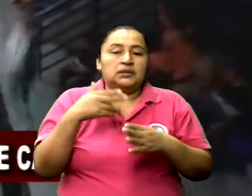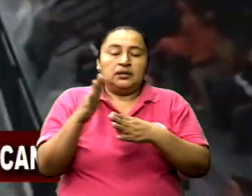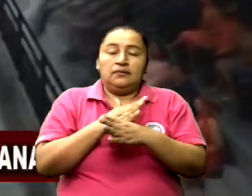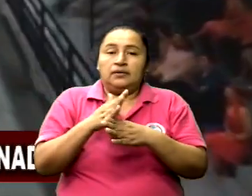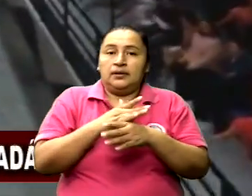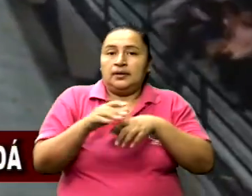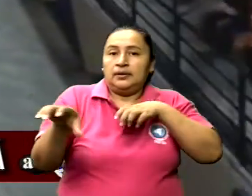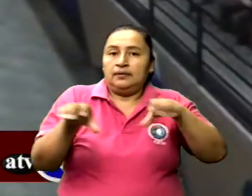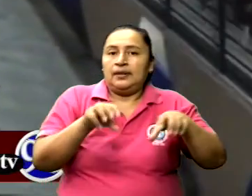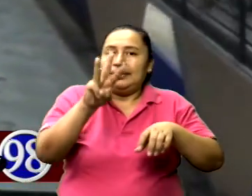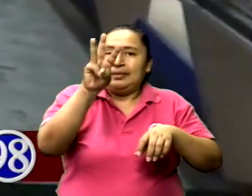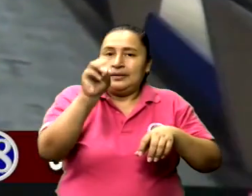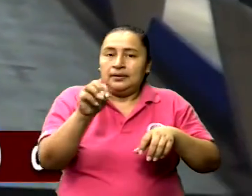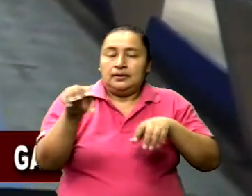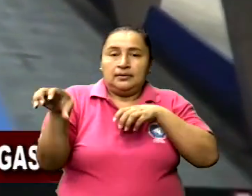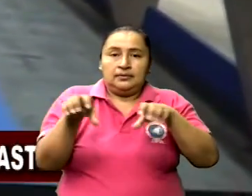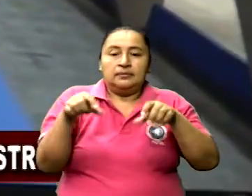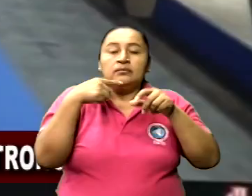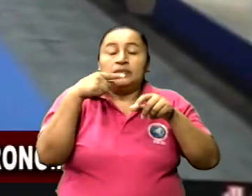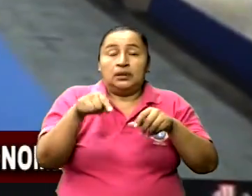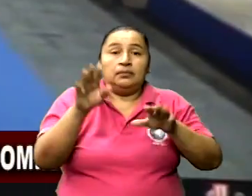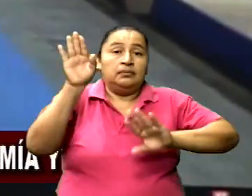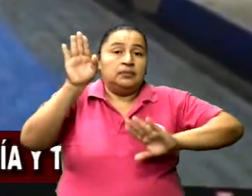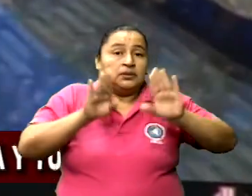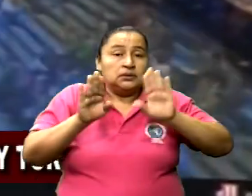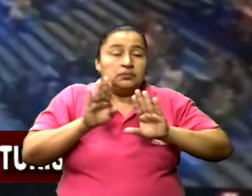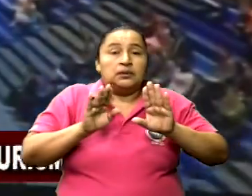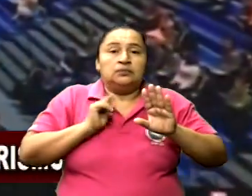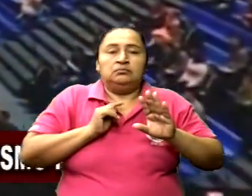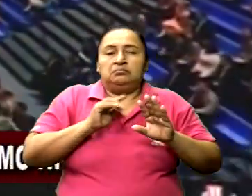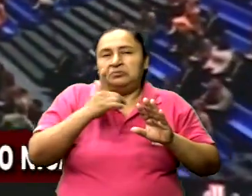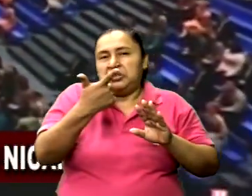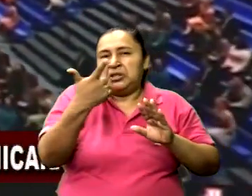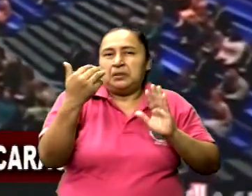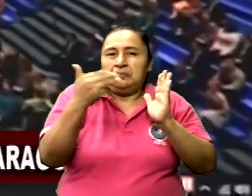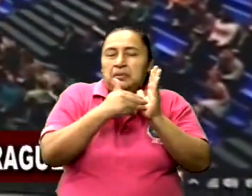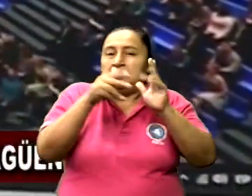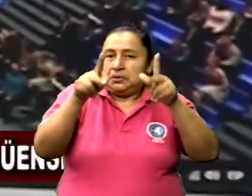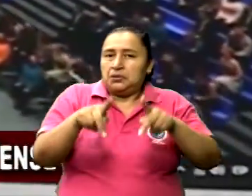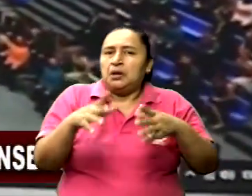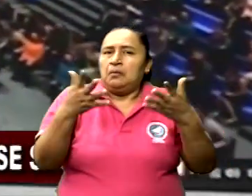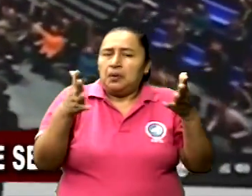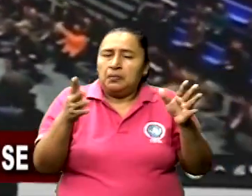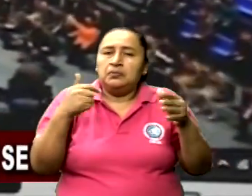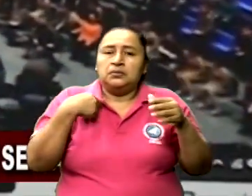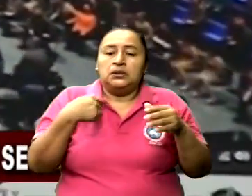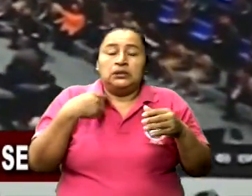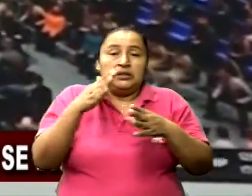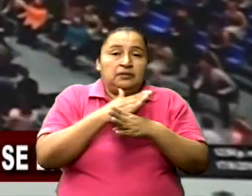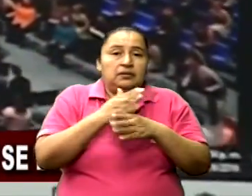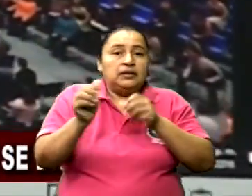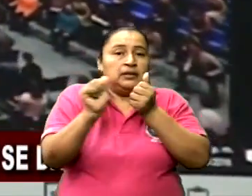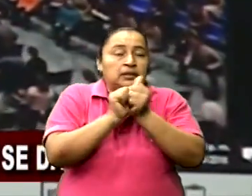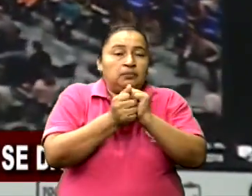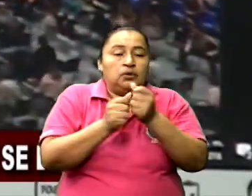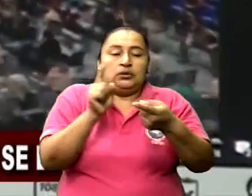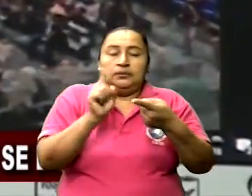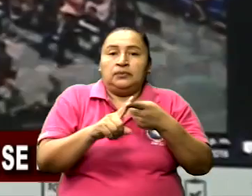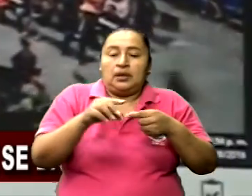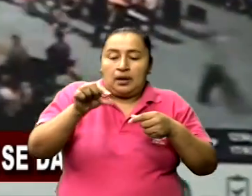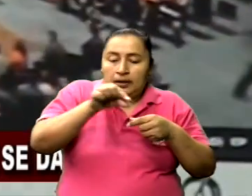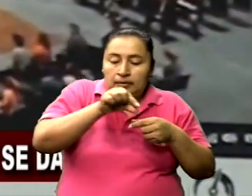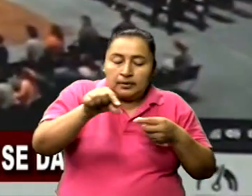30 actividades deportivas en las que participarán más de 7.000 personas. Las disciplinas a desarrollar son